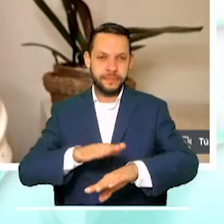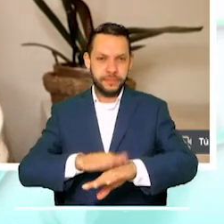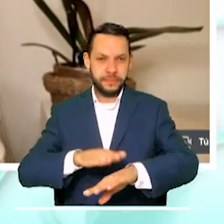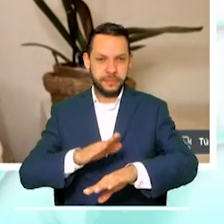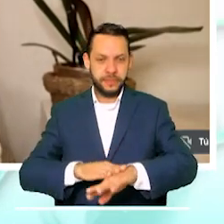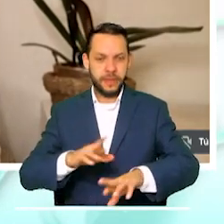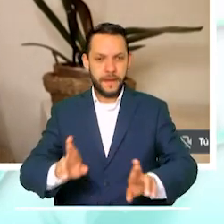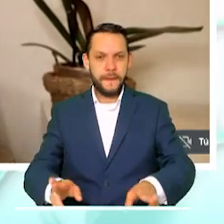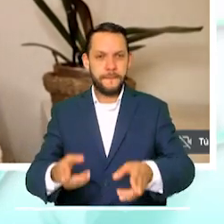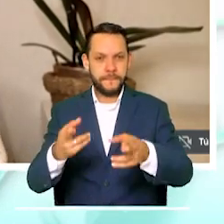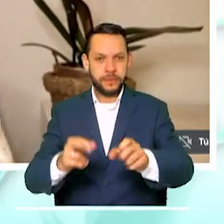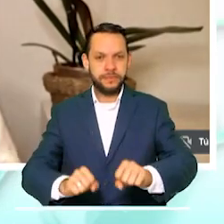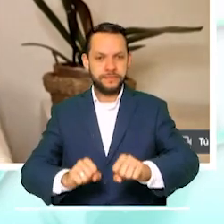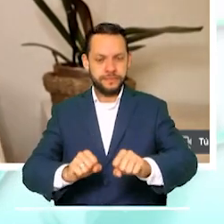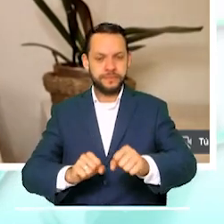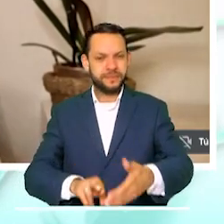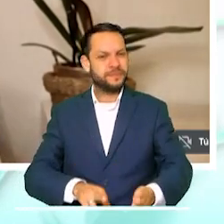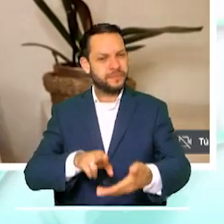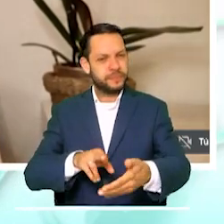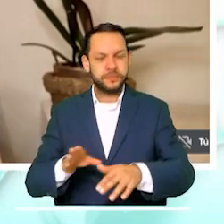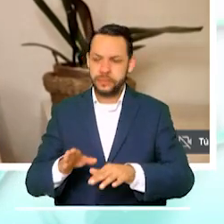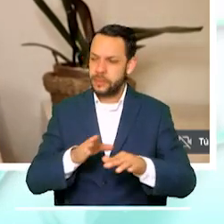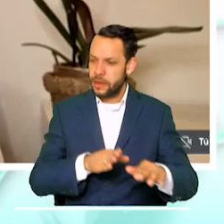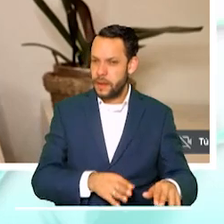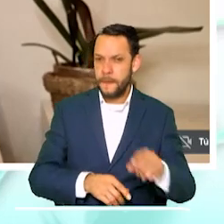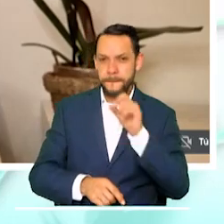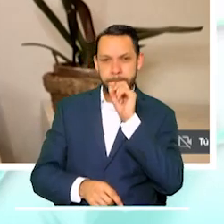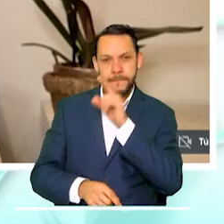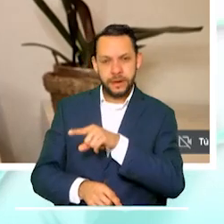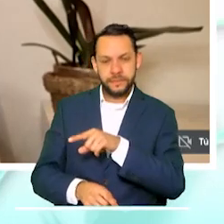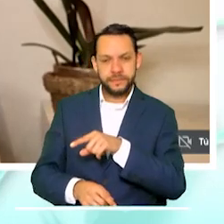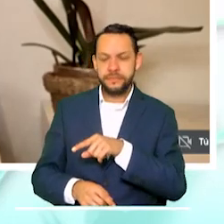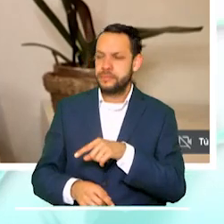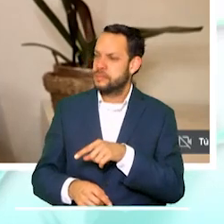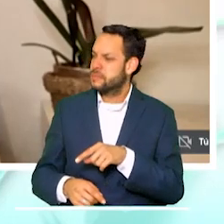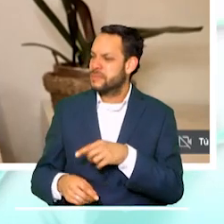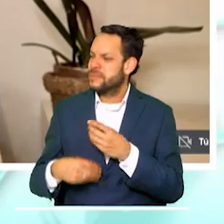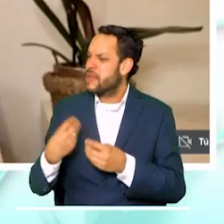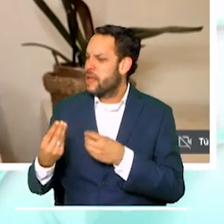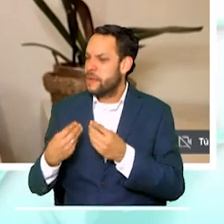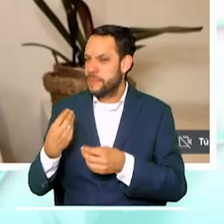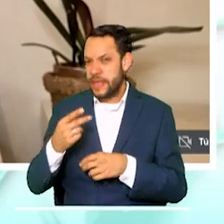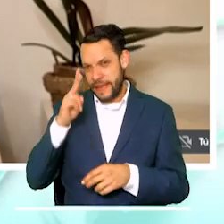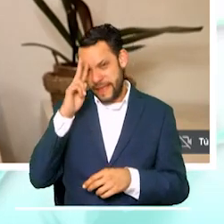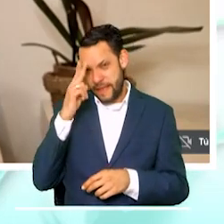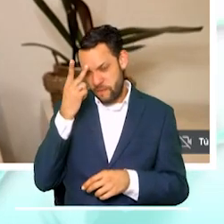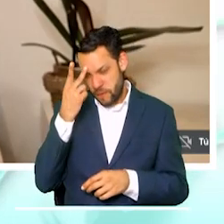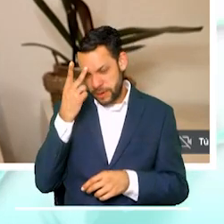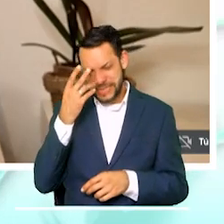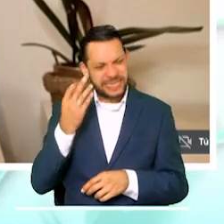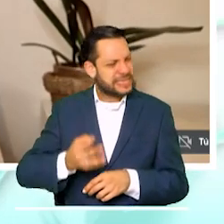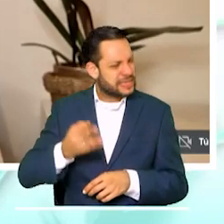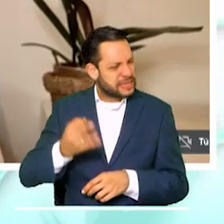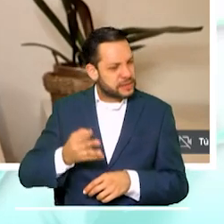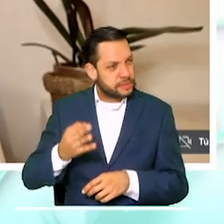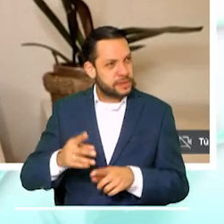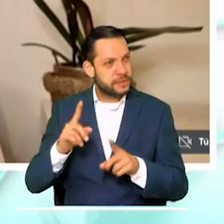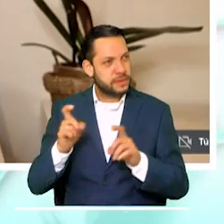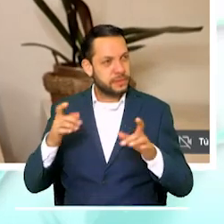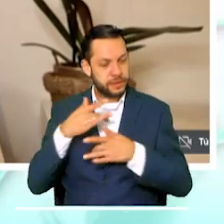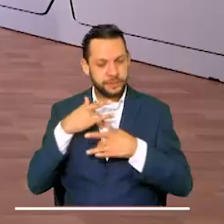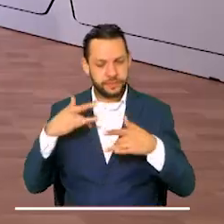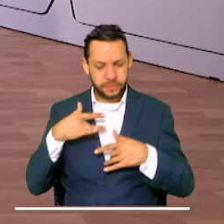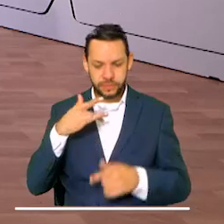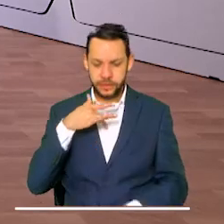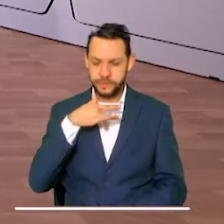el mindfulness, doctora, ¿cuál es el rol de la resiliencia en la salud y cómo